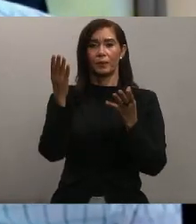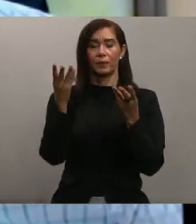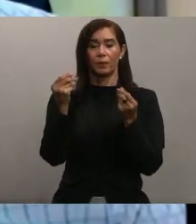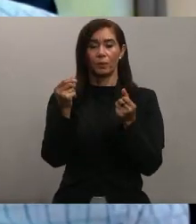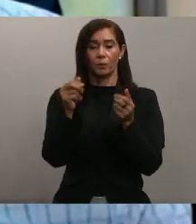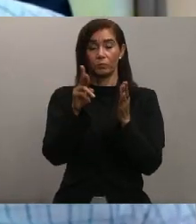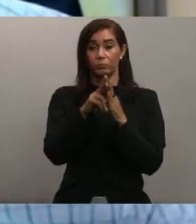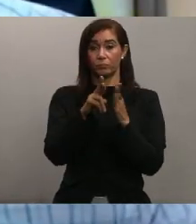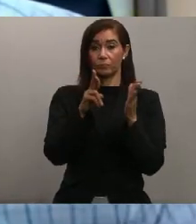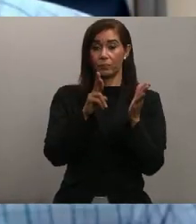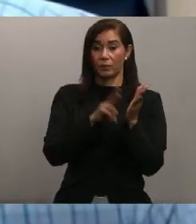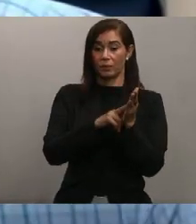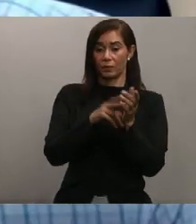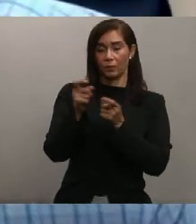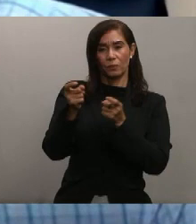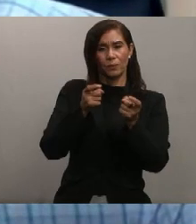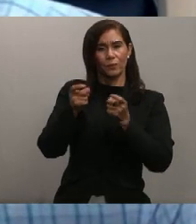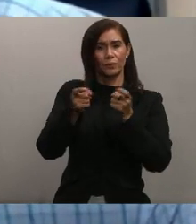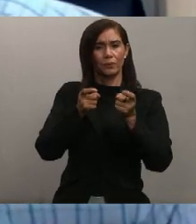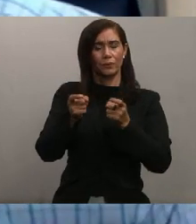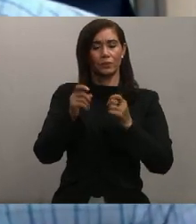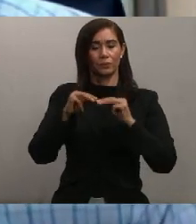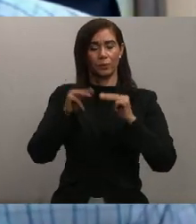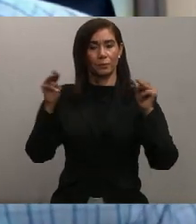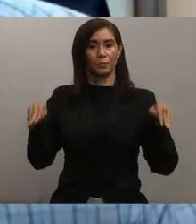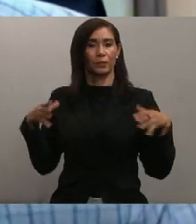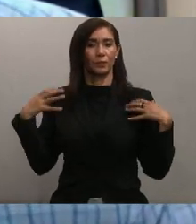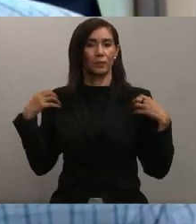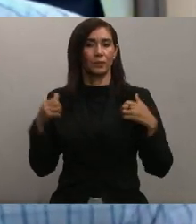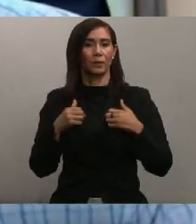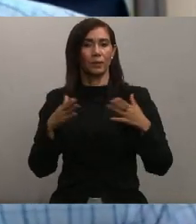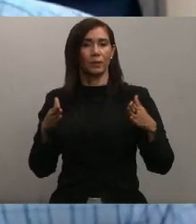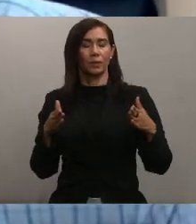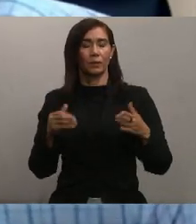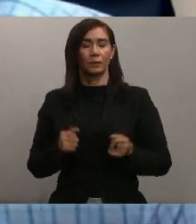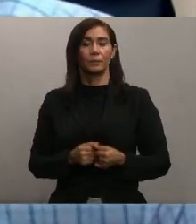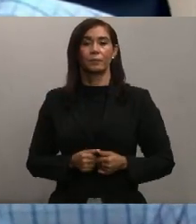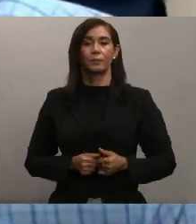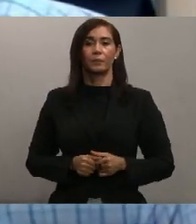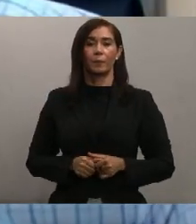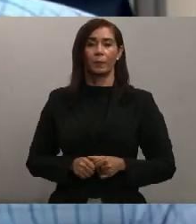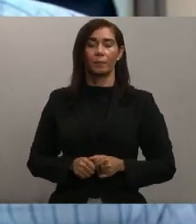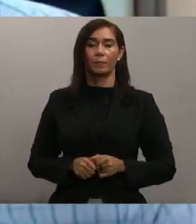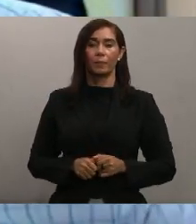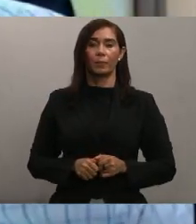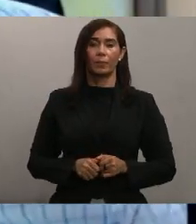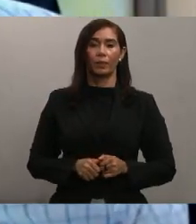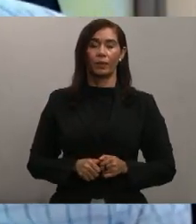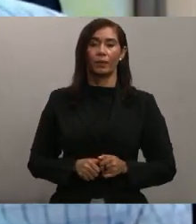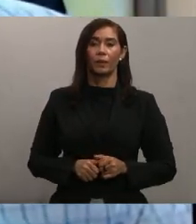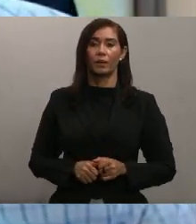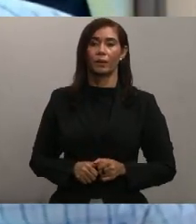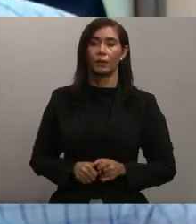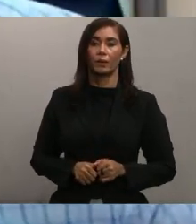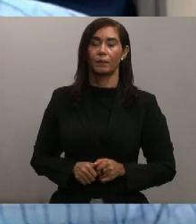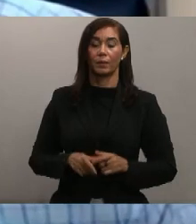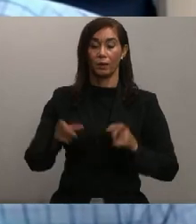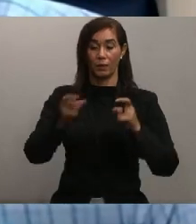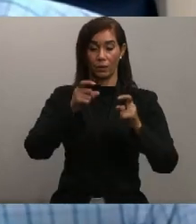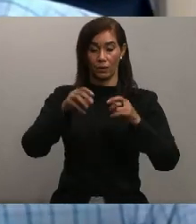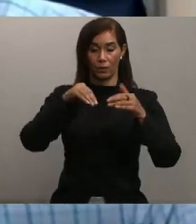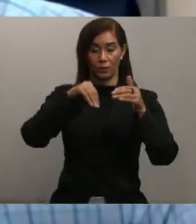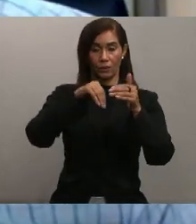que está tomando el Ministerio de Salud Pública para controlar las personas, compañías o empresas que